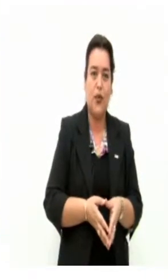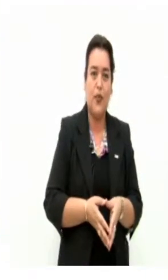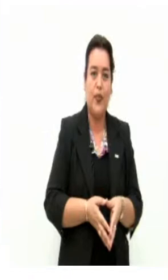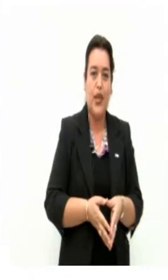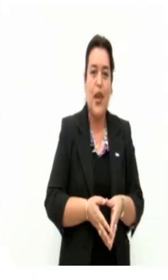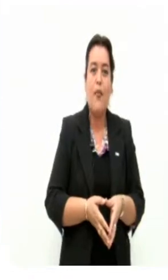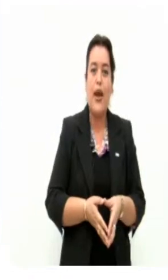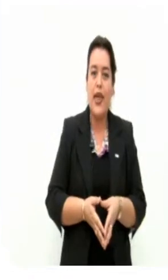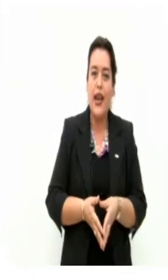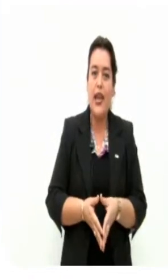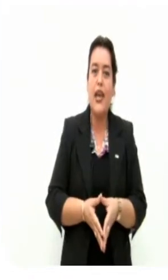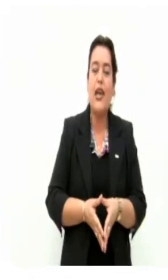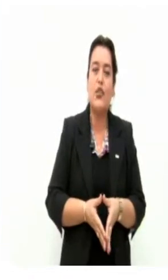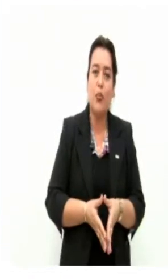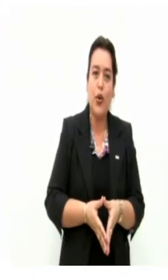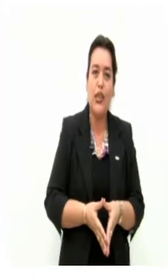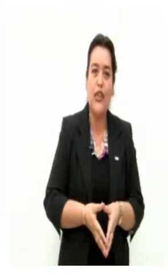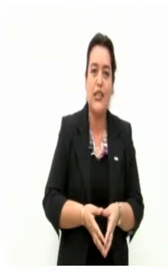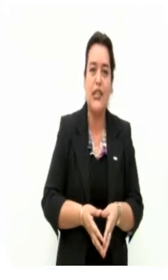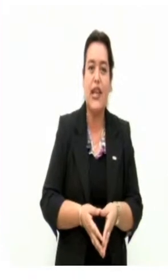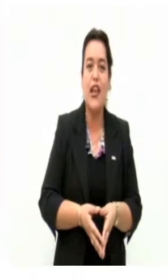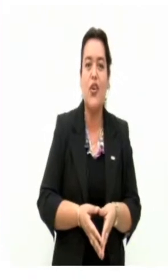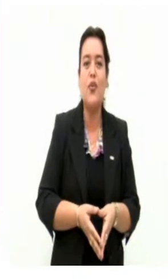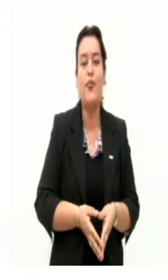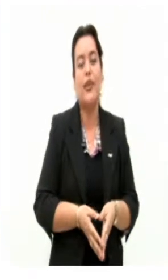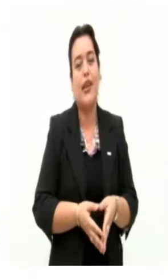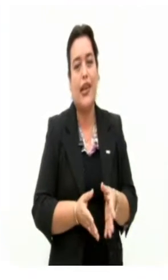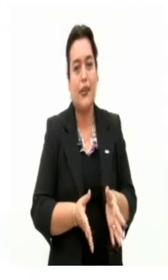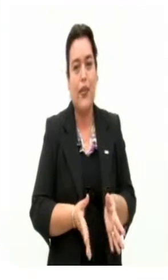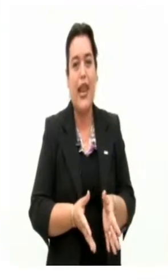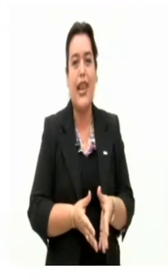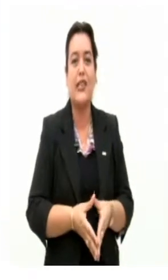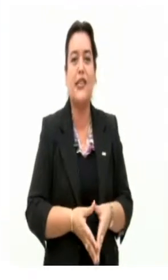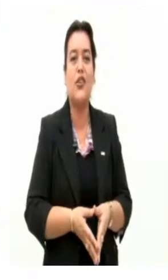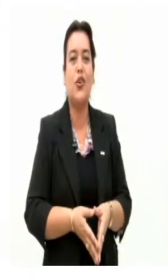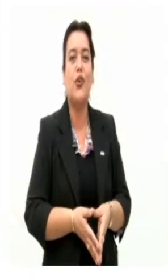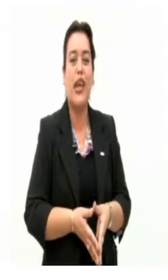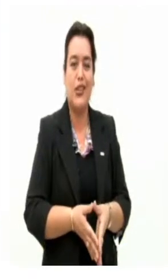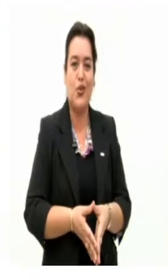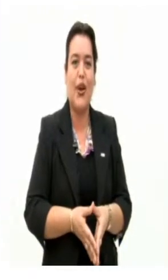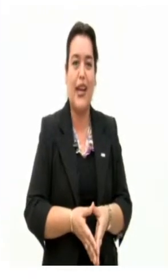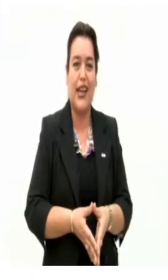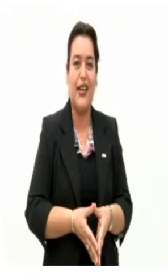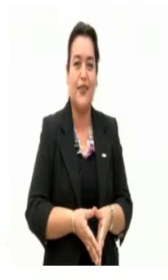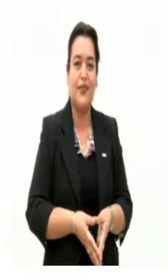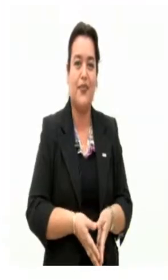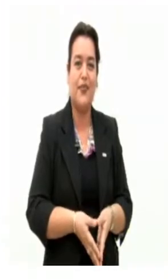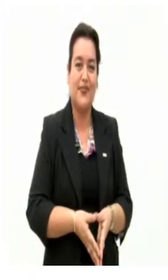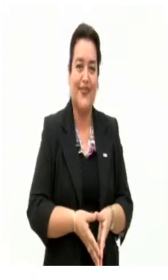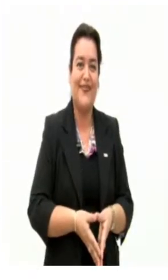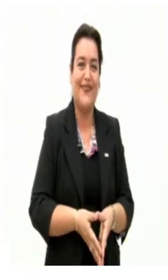aspecto administrativo, para el soporte necesario para el éxito en su carrera.